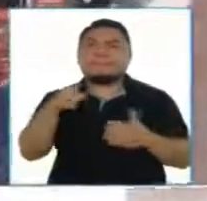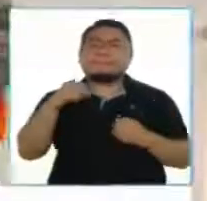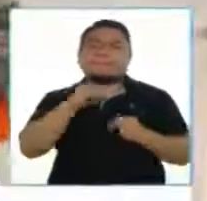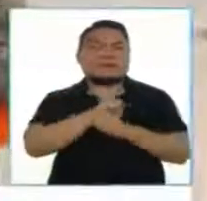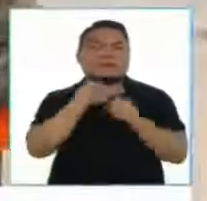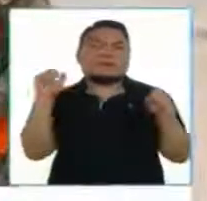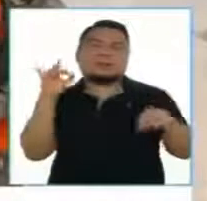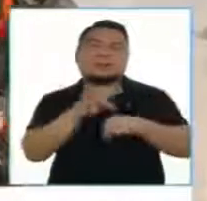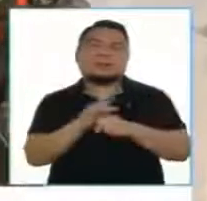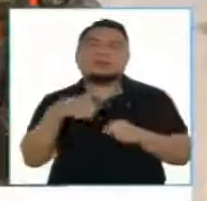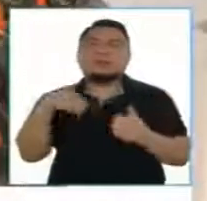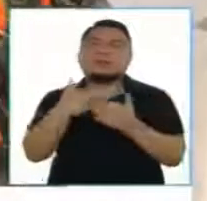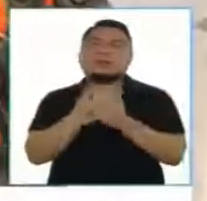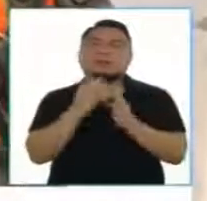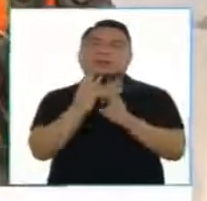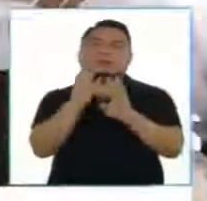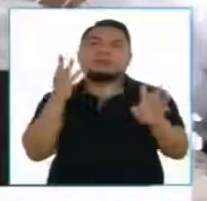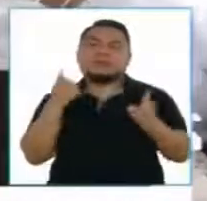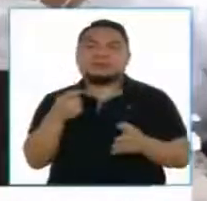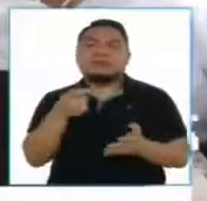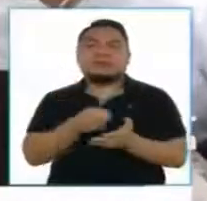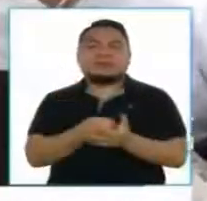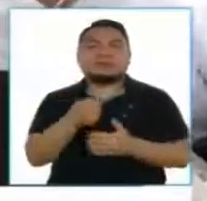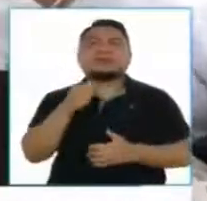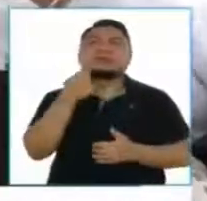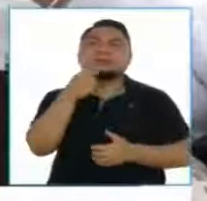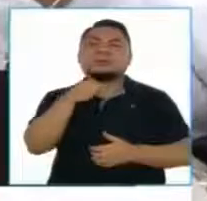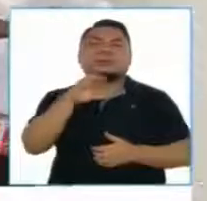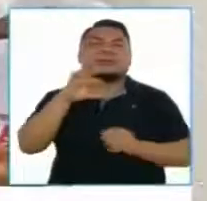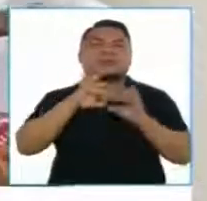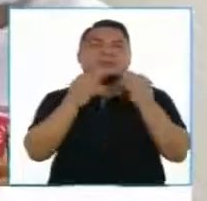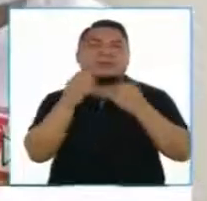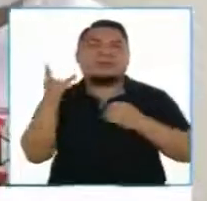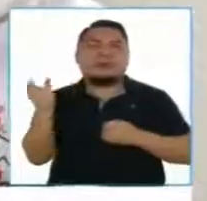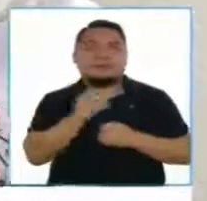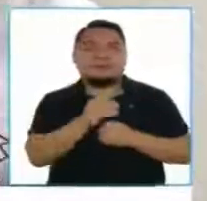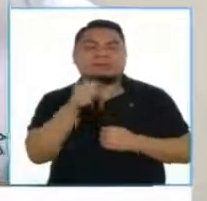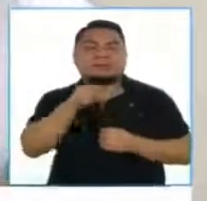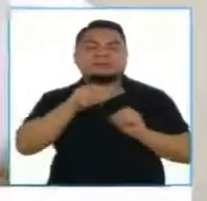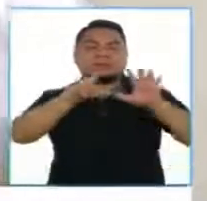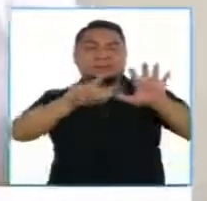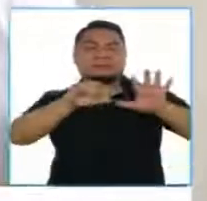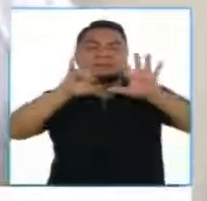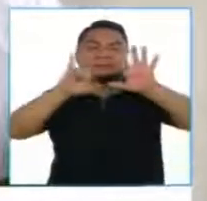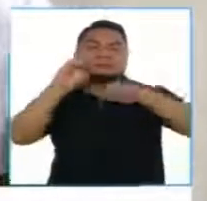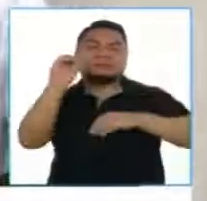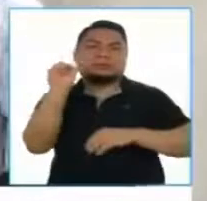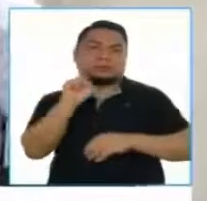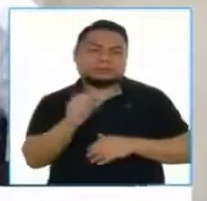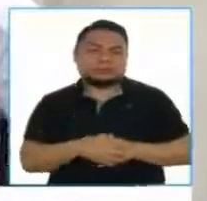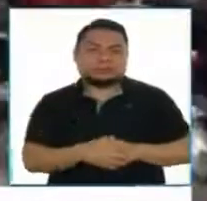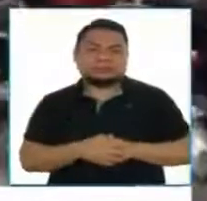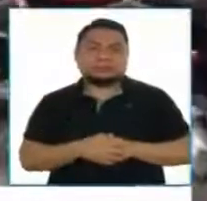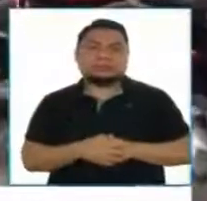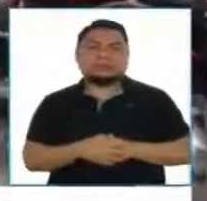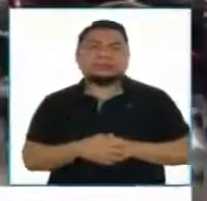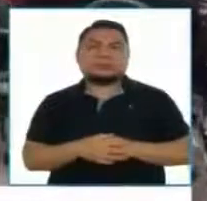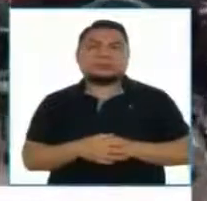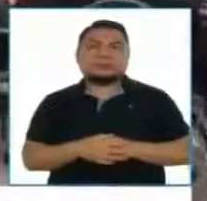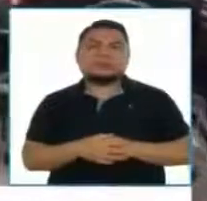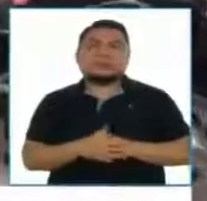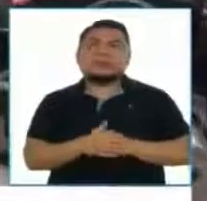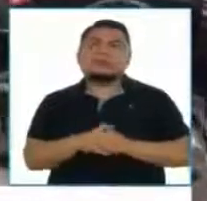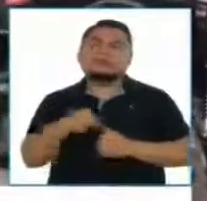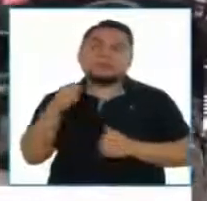Madrugaron para ser los primeros en la fila y recibir el segundo bono familiar universal de 760 soles. Bueno,